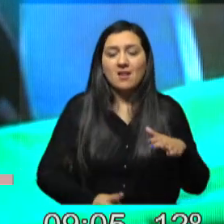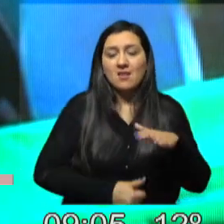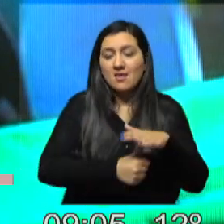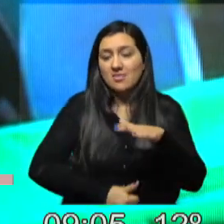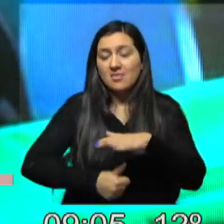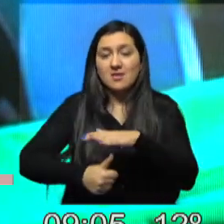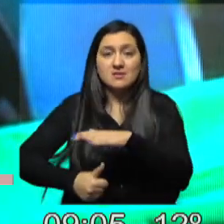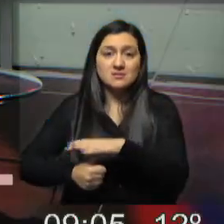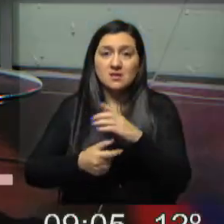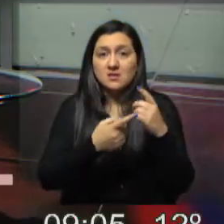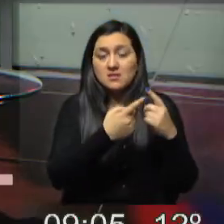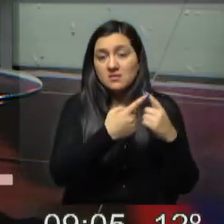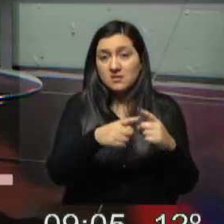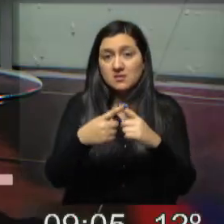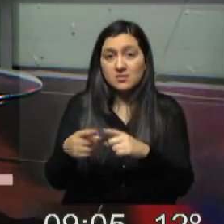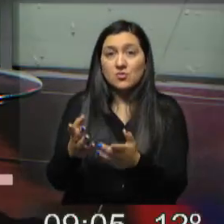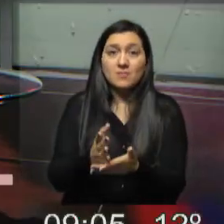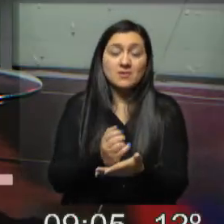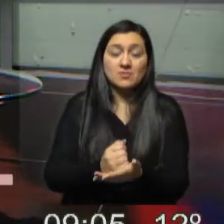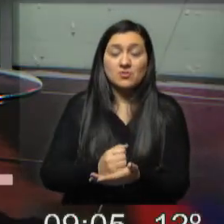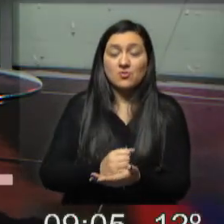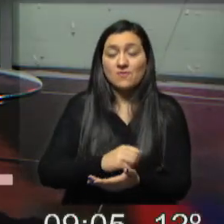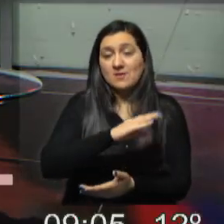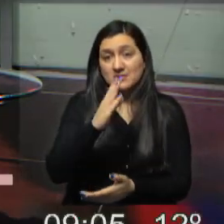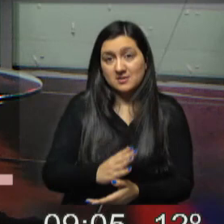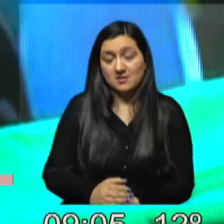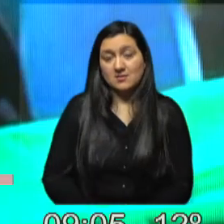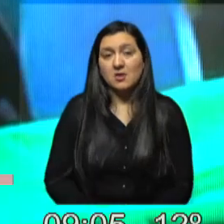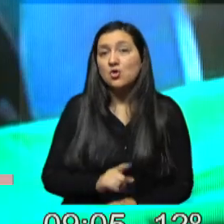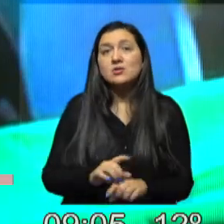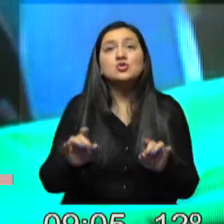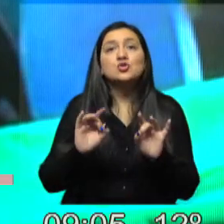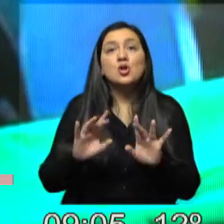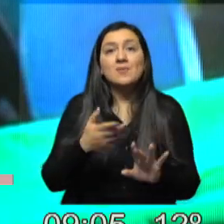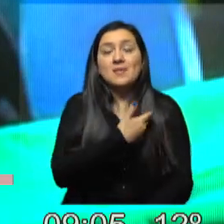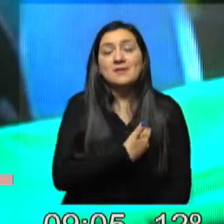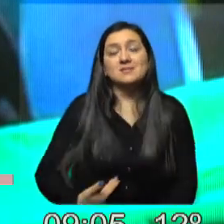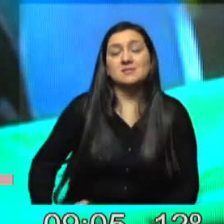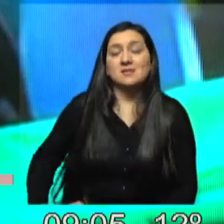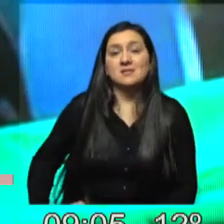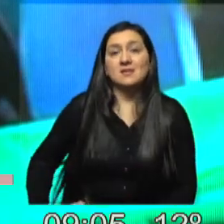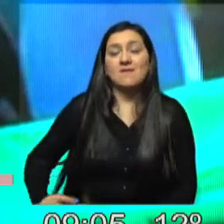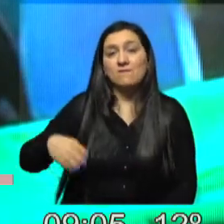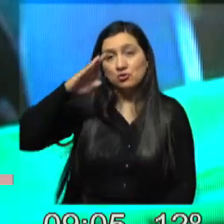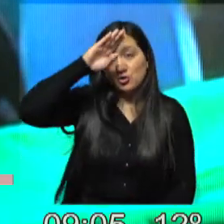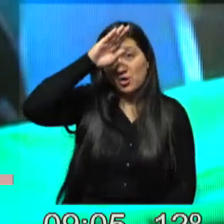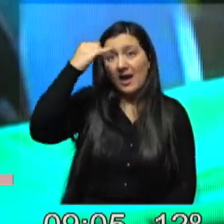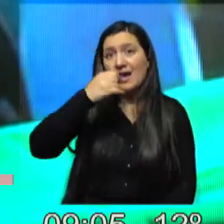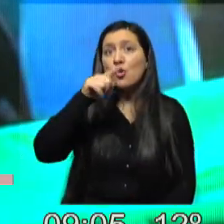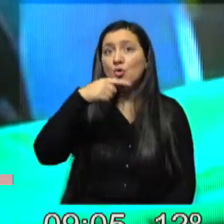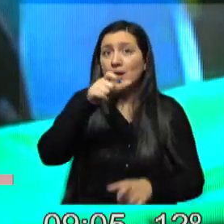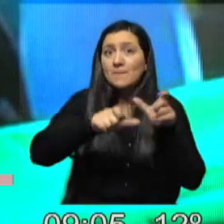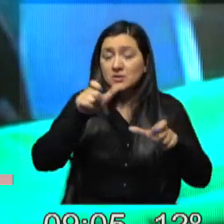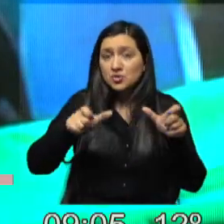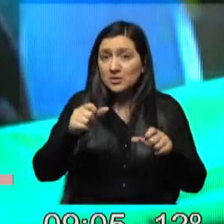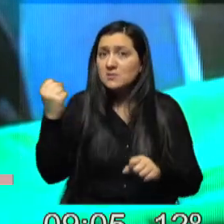del gobierno en Brasil. O sea, que no solamente está la figura del presidente Bolsonaro, uh-huh. sino que también tiene otros actores relevantes que han sido